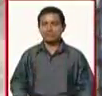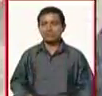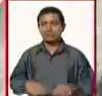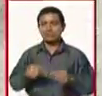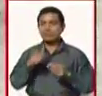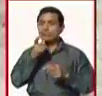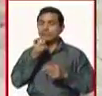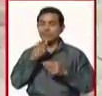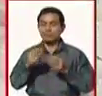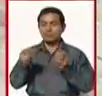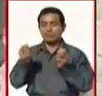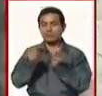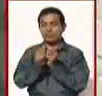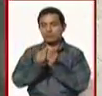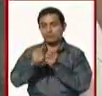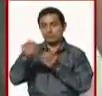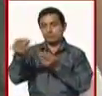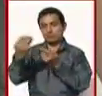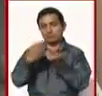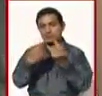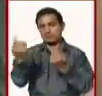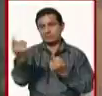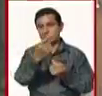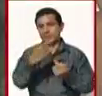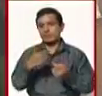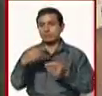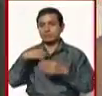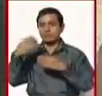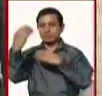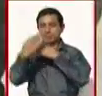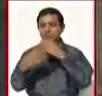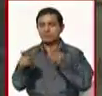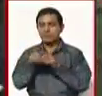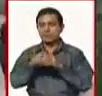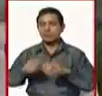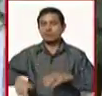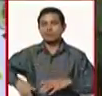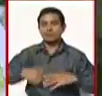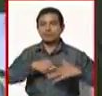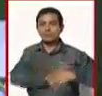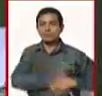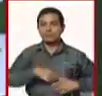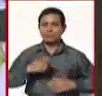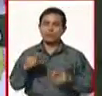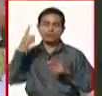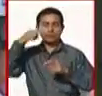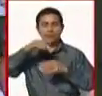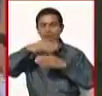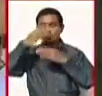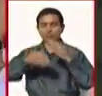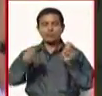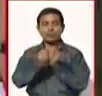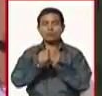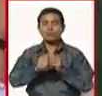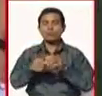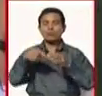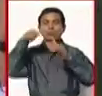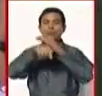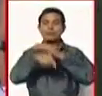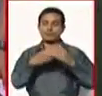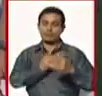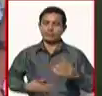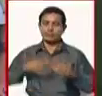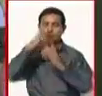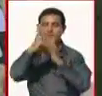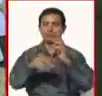a quien por este intermedio el señor Miranda lo contrata como su pistolero para que termine con la vida del